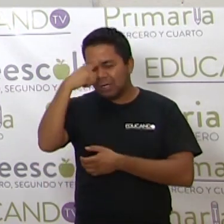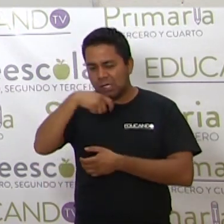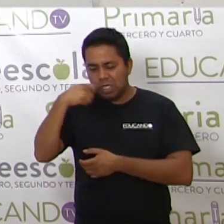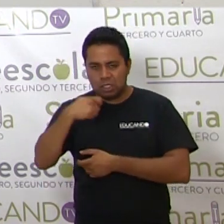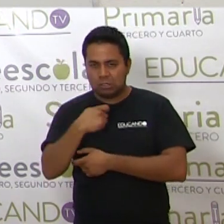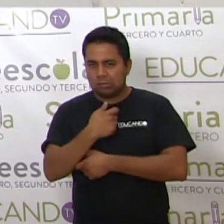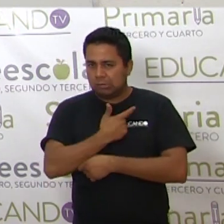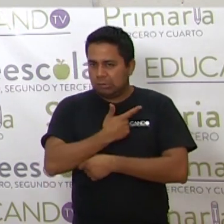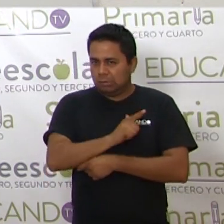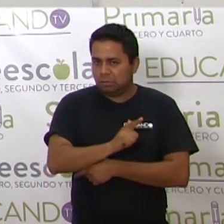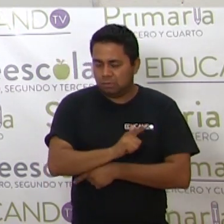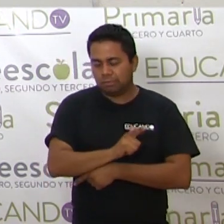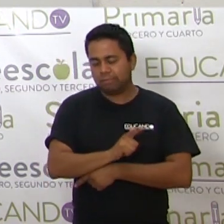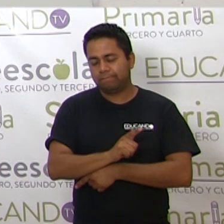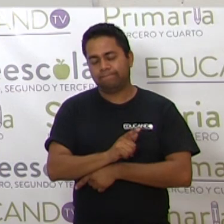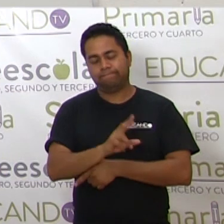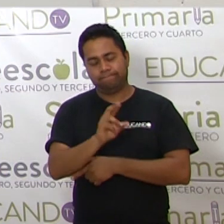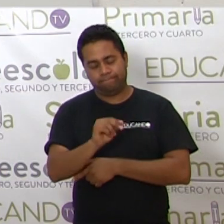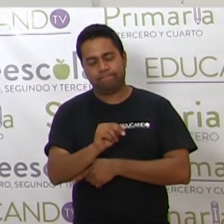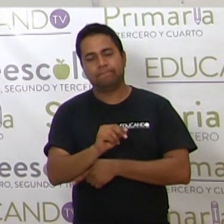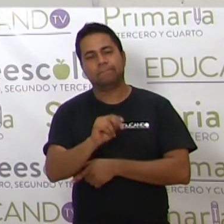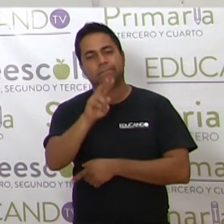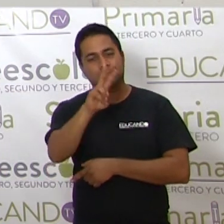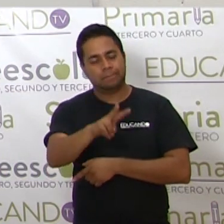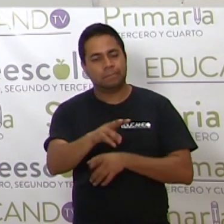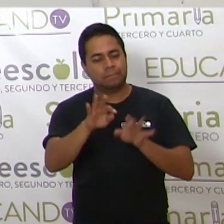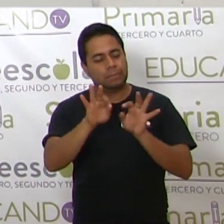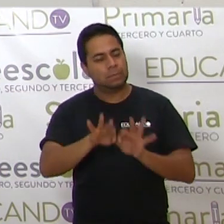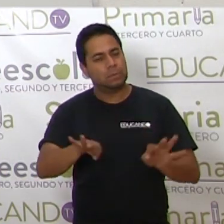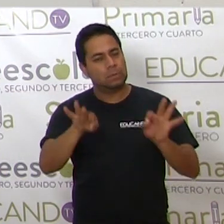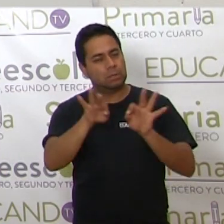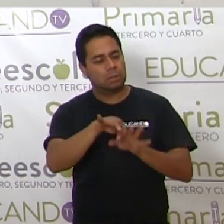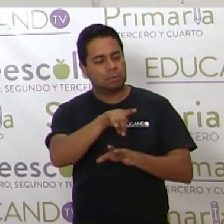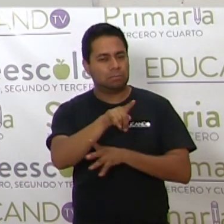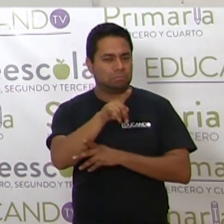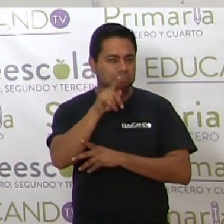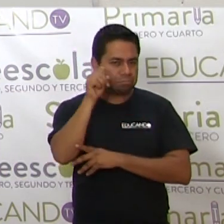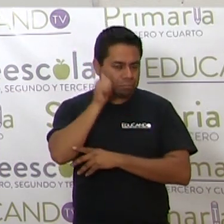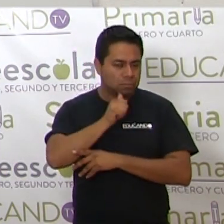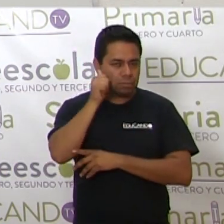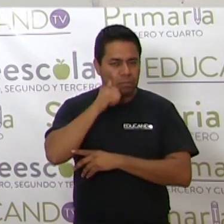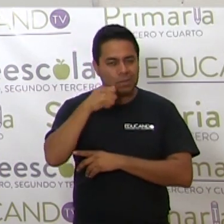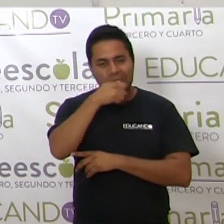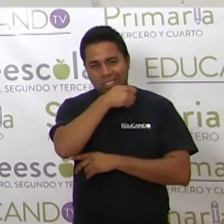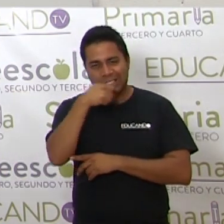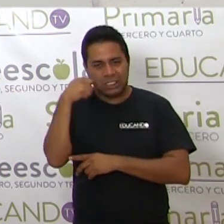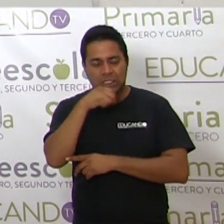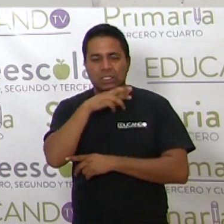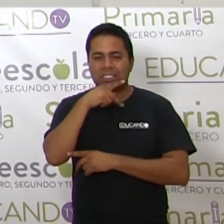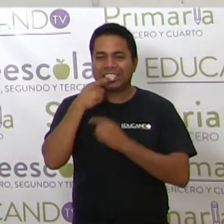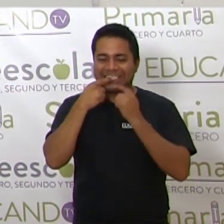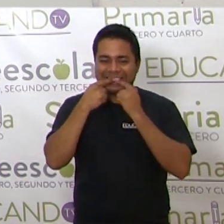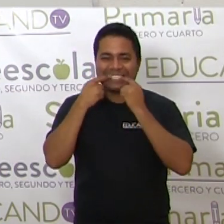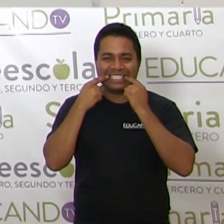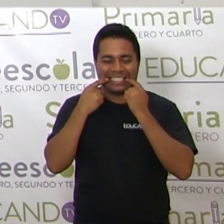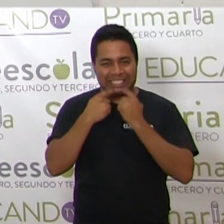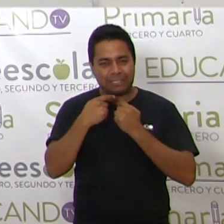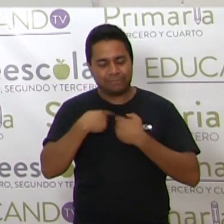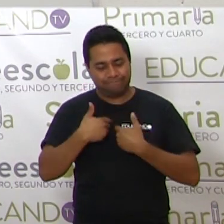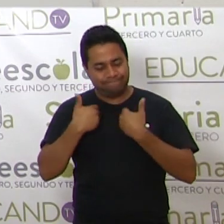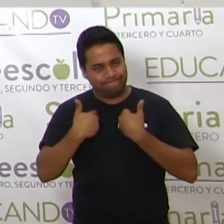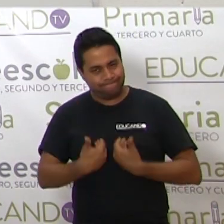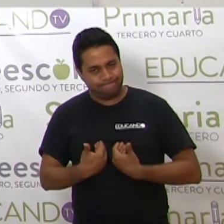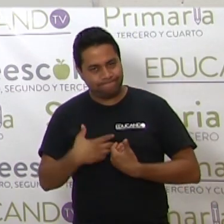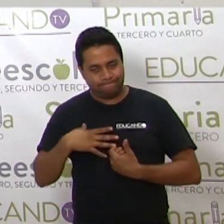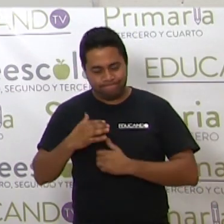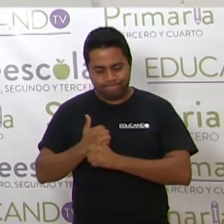no querido alumno es muy importante intentar tener siempre la mejor dentadura y mira que te lo dice a alguien